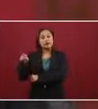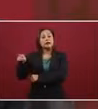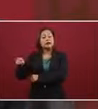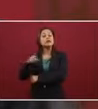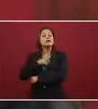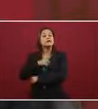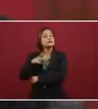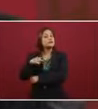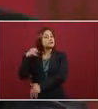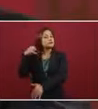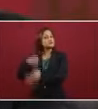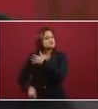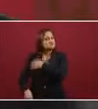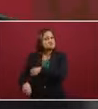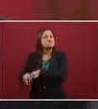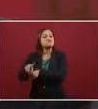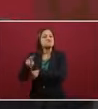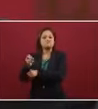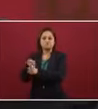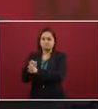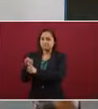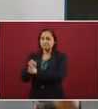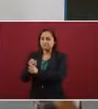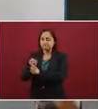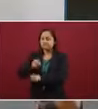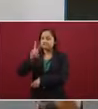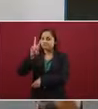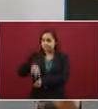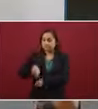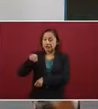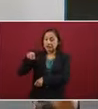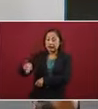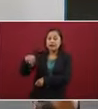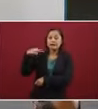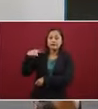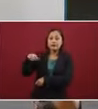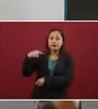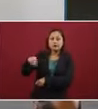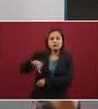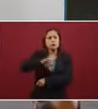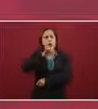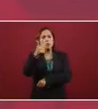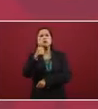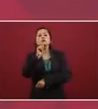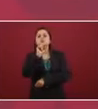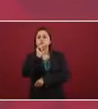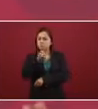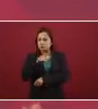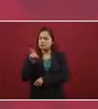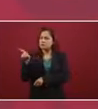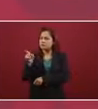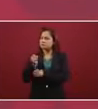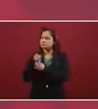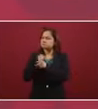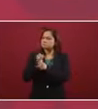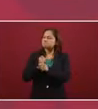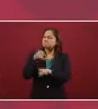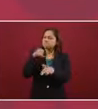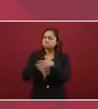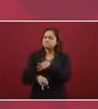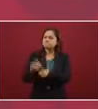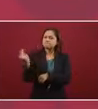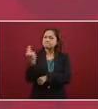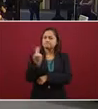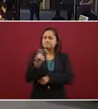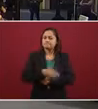en el caso de Veracruz y en todos los casos. En todos los casos, sí. ¿Tiene más de 20 casos ese